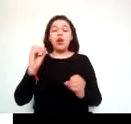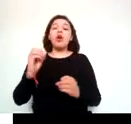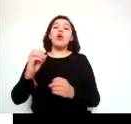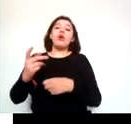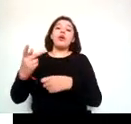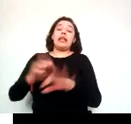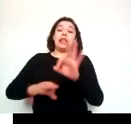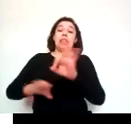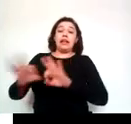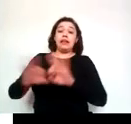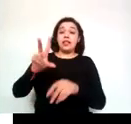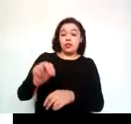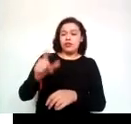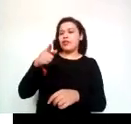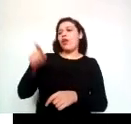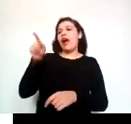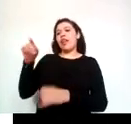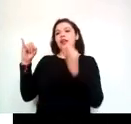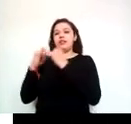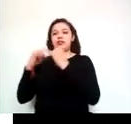sino a la institución.